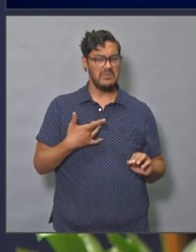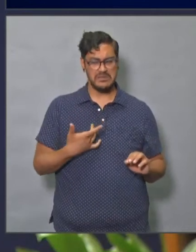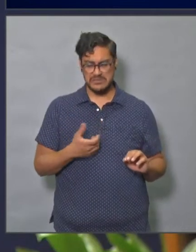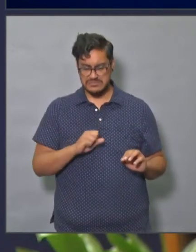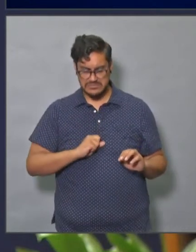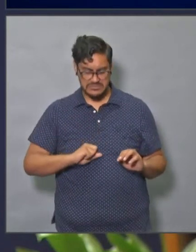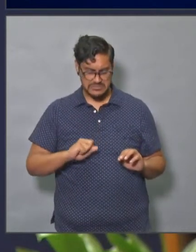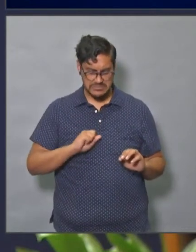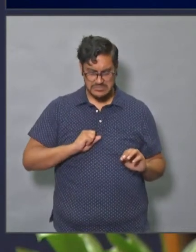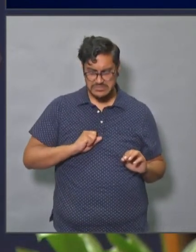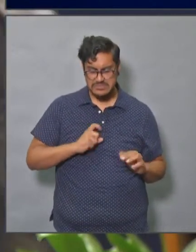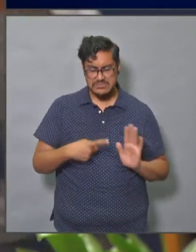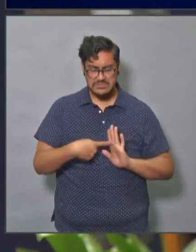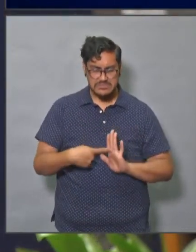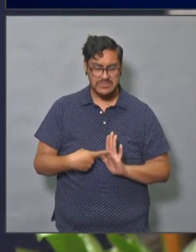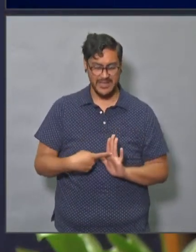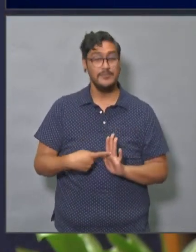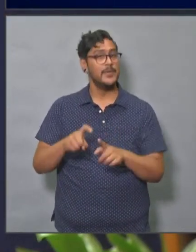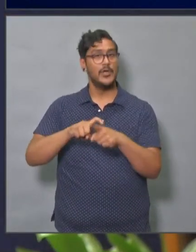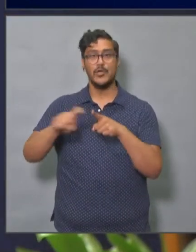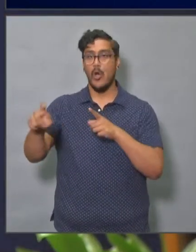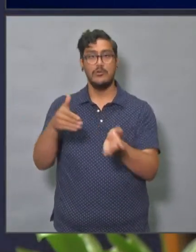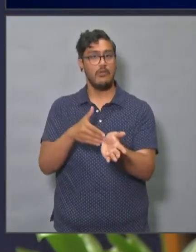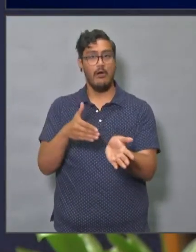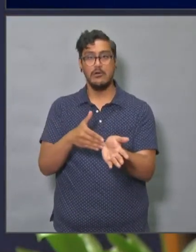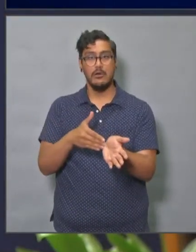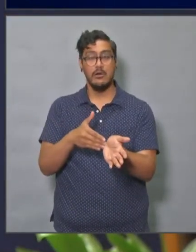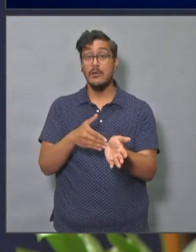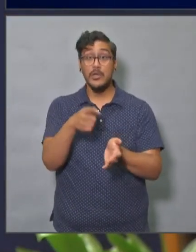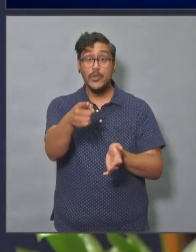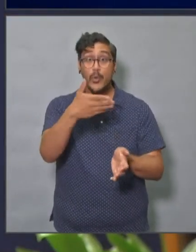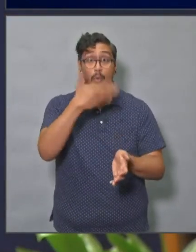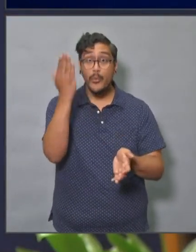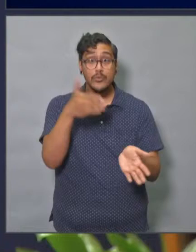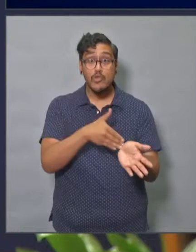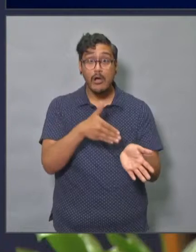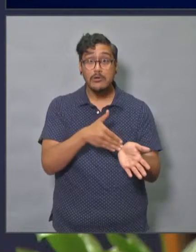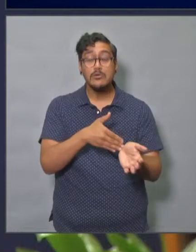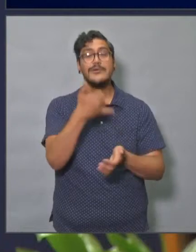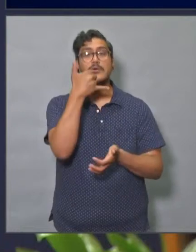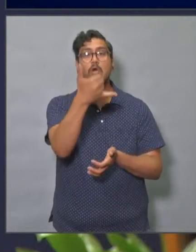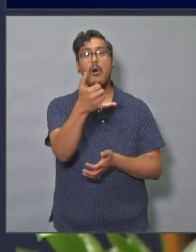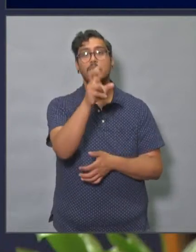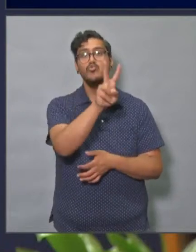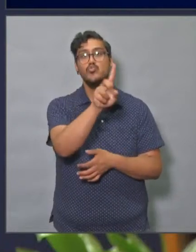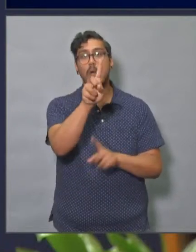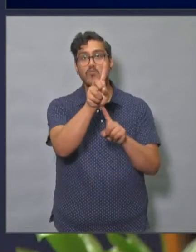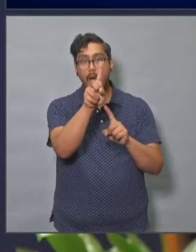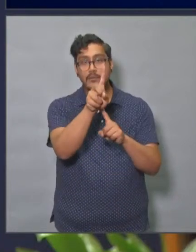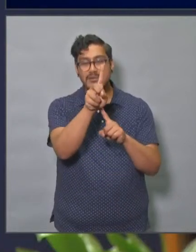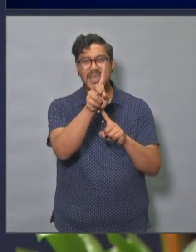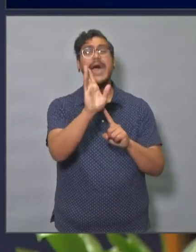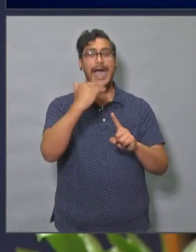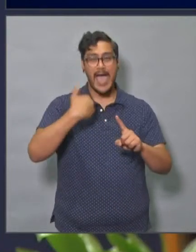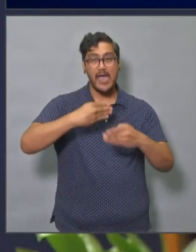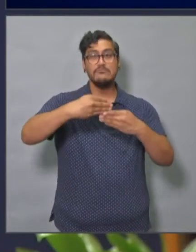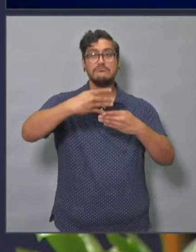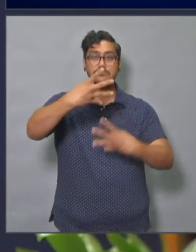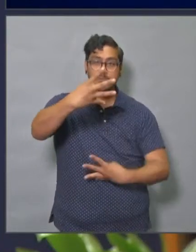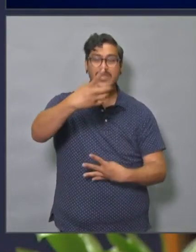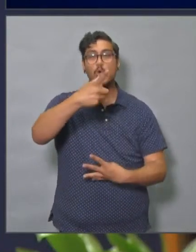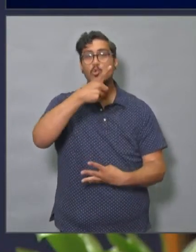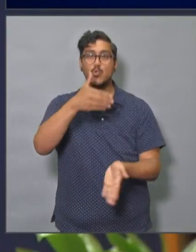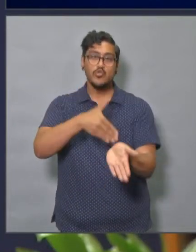leves. Si necesita un médico, llame al 211 y le darán información sobre los proveedores de salud en su